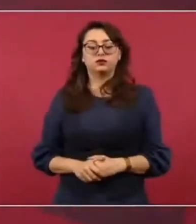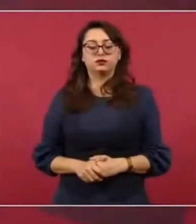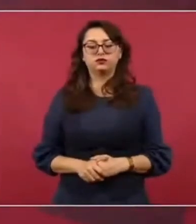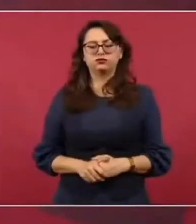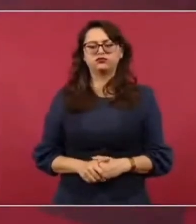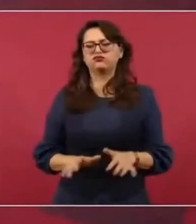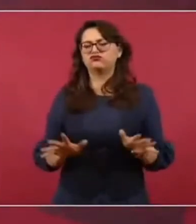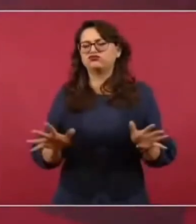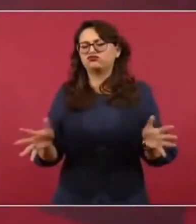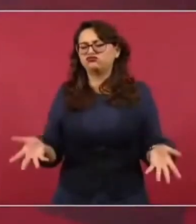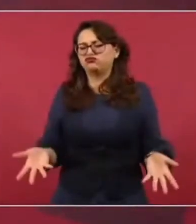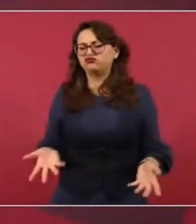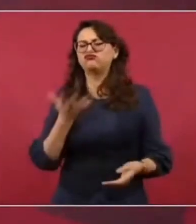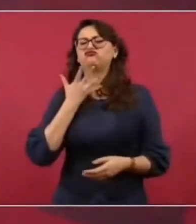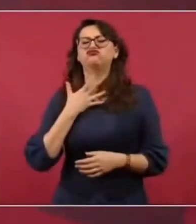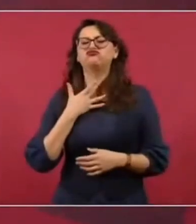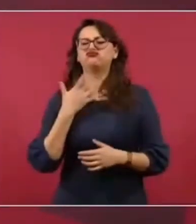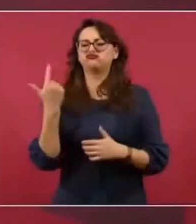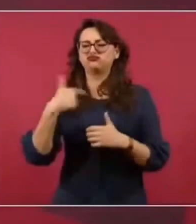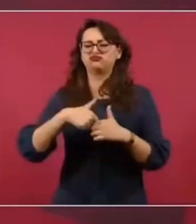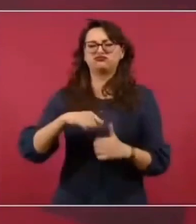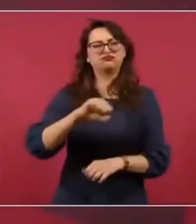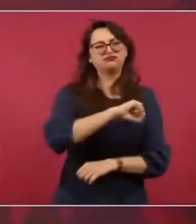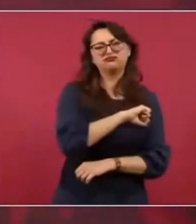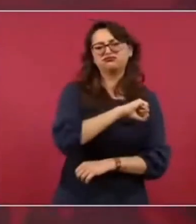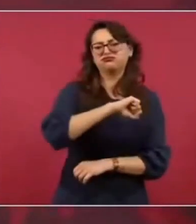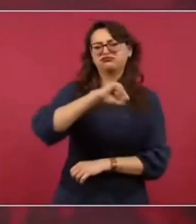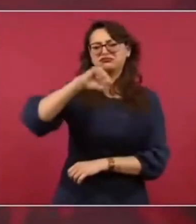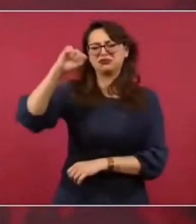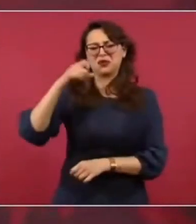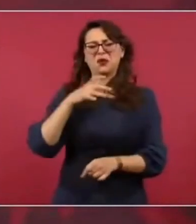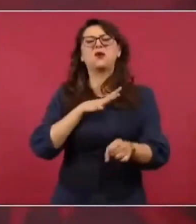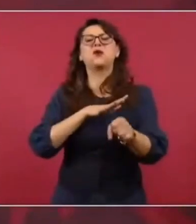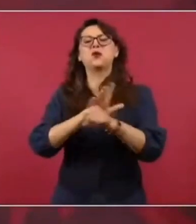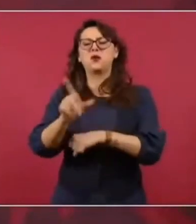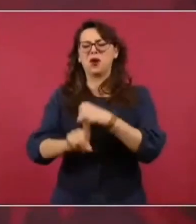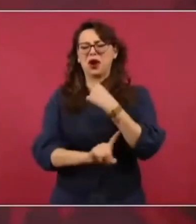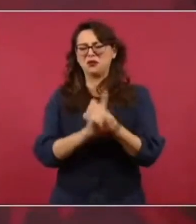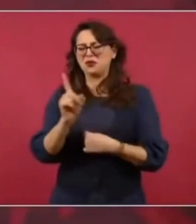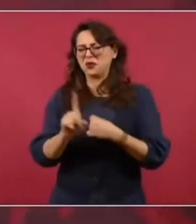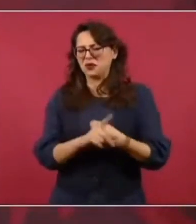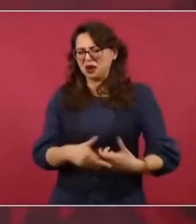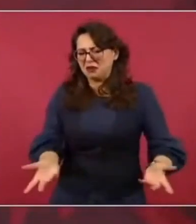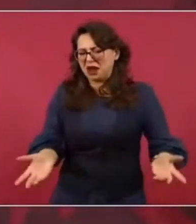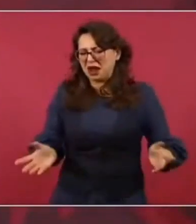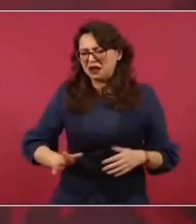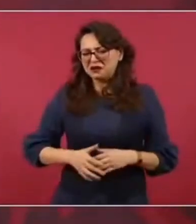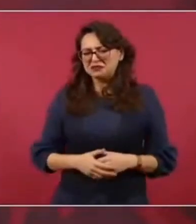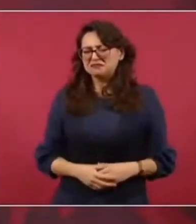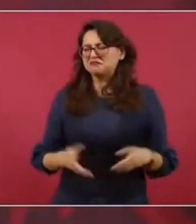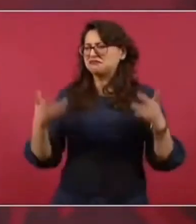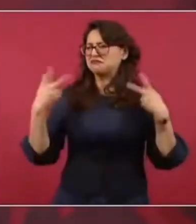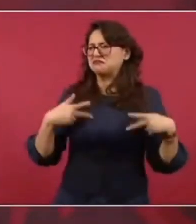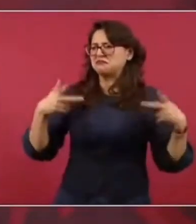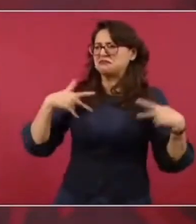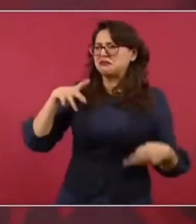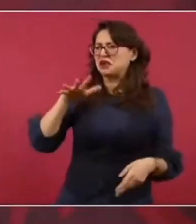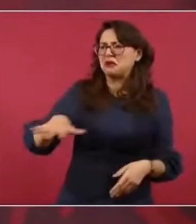que no afectaba el que aumentara el precio de la gasolina, porque la mayoría de la gente, la mayoría de los